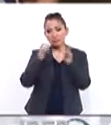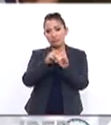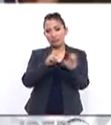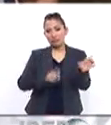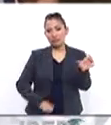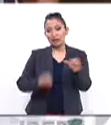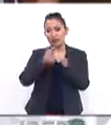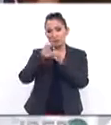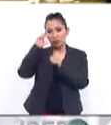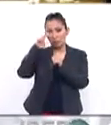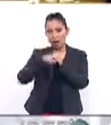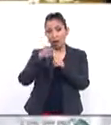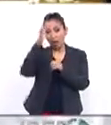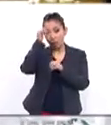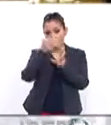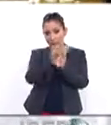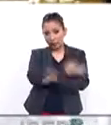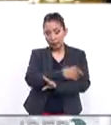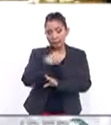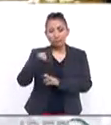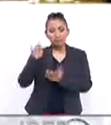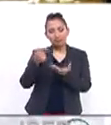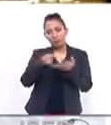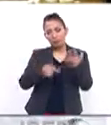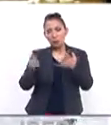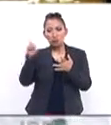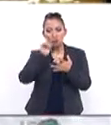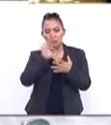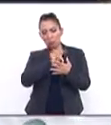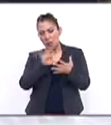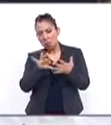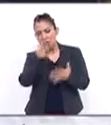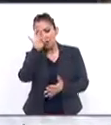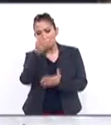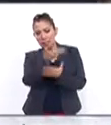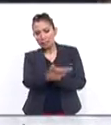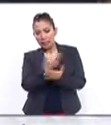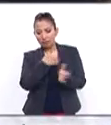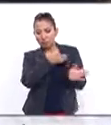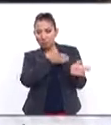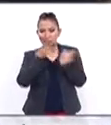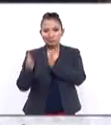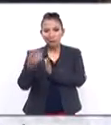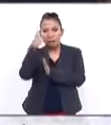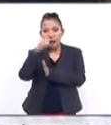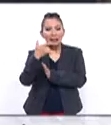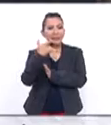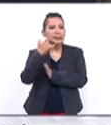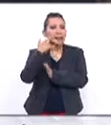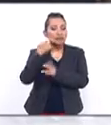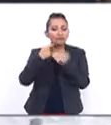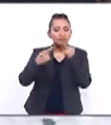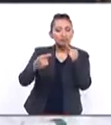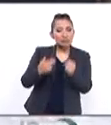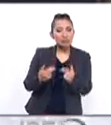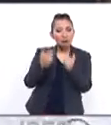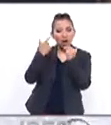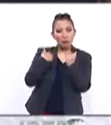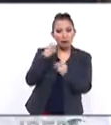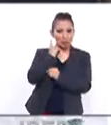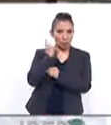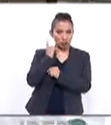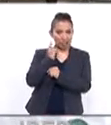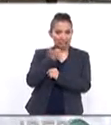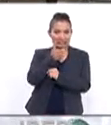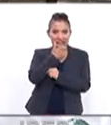un Brexit sin acuerdo. Entre las opciones de la primera ministra están la de pedir una prórroga para intentar renegociar con los